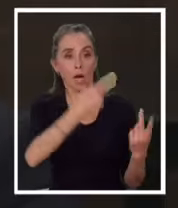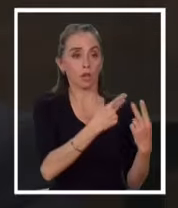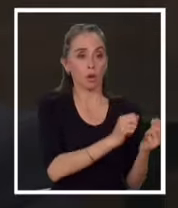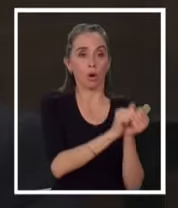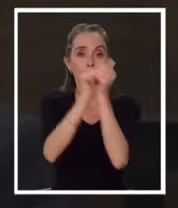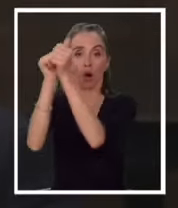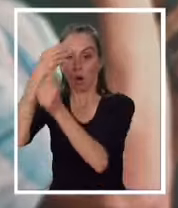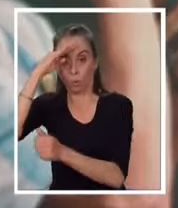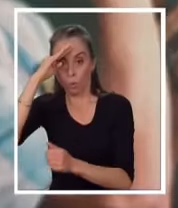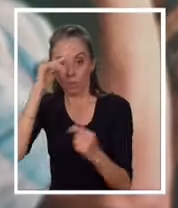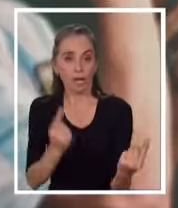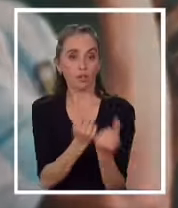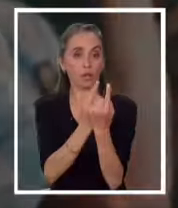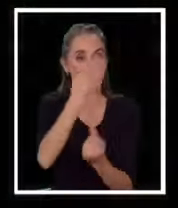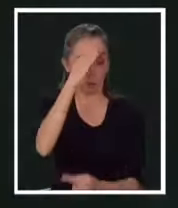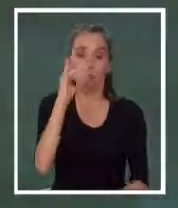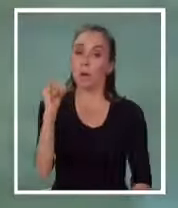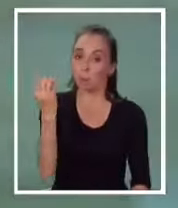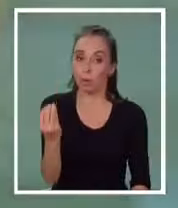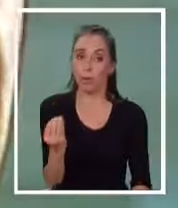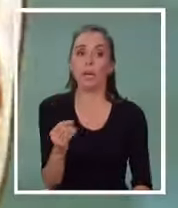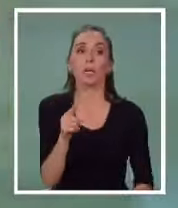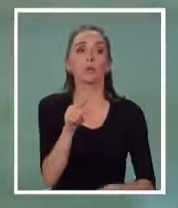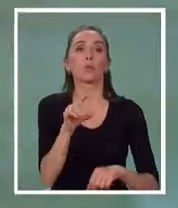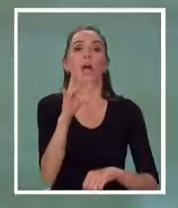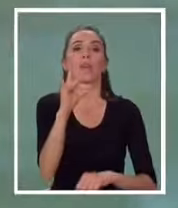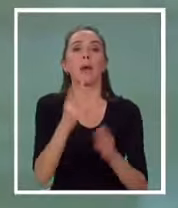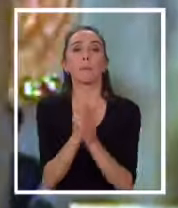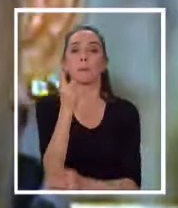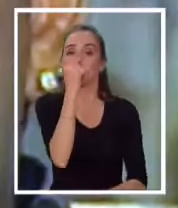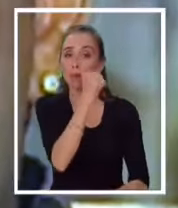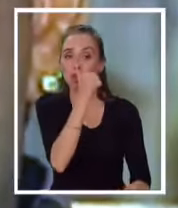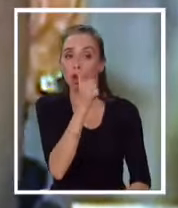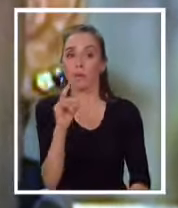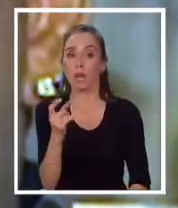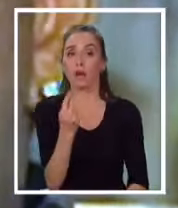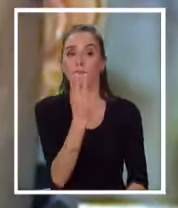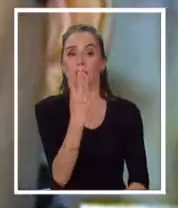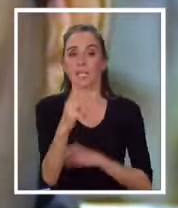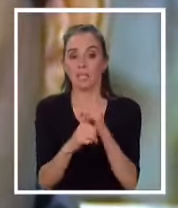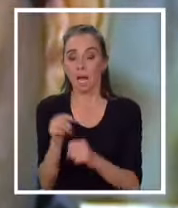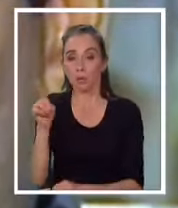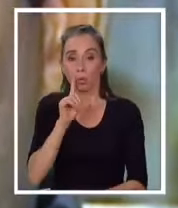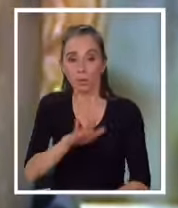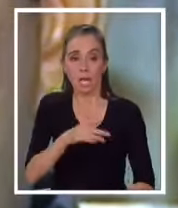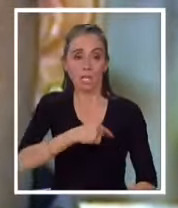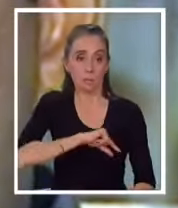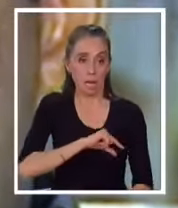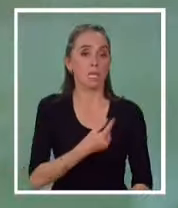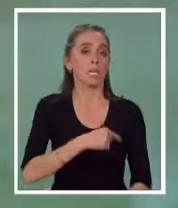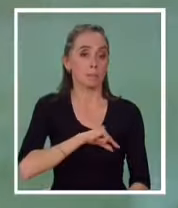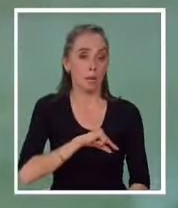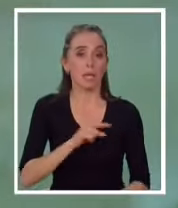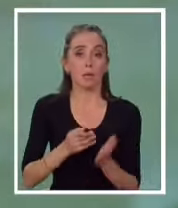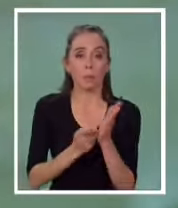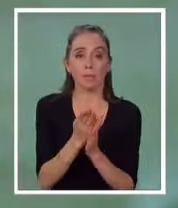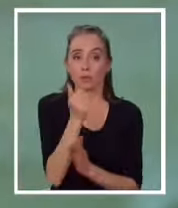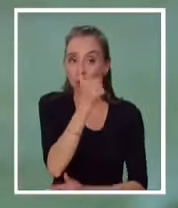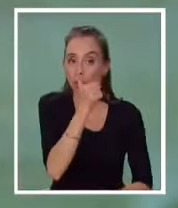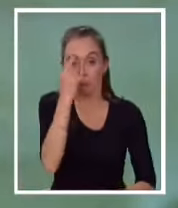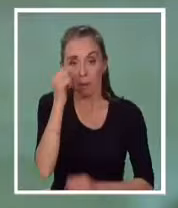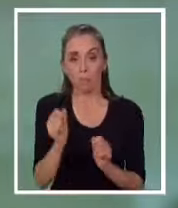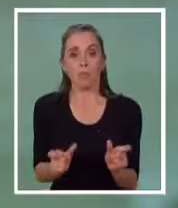nos encontramos en Cuba. Sí, muy bien. ¿A qué edad te drogaste por primera vez, Diego? A los 23 años. Estaba en España. Estaba en España. Al principio da la impresión de